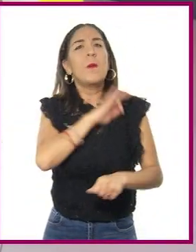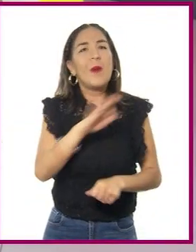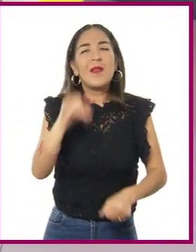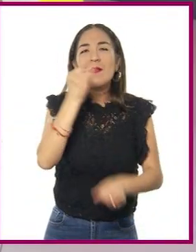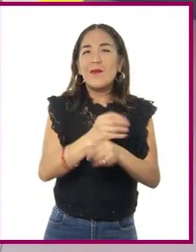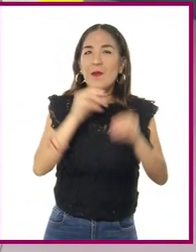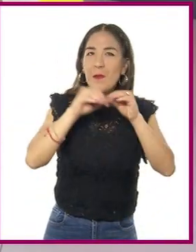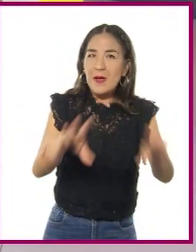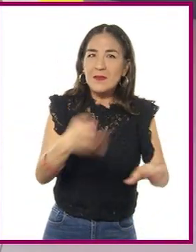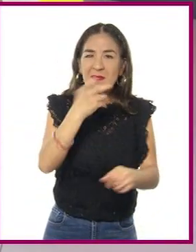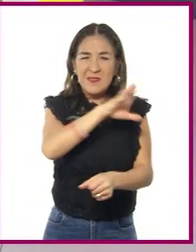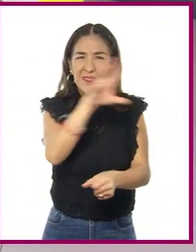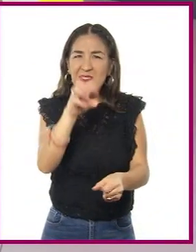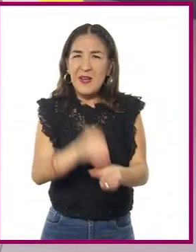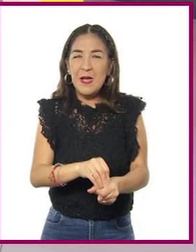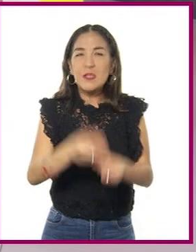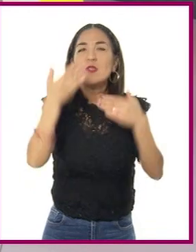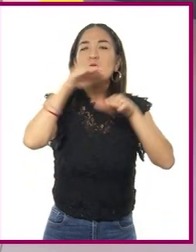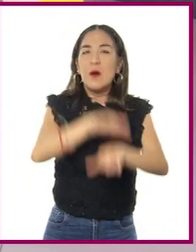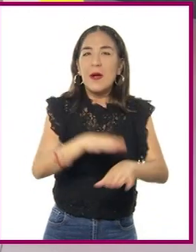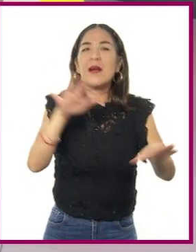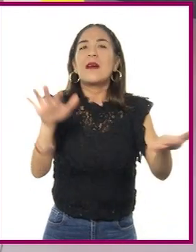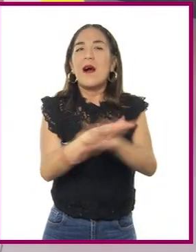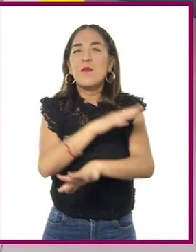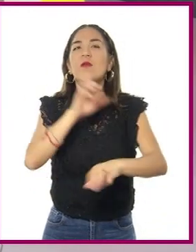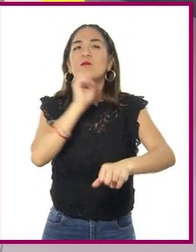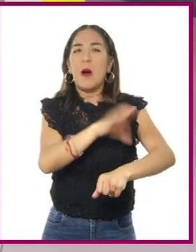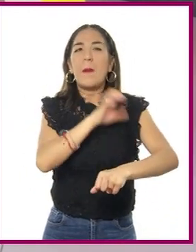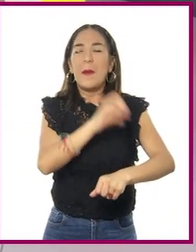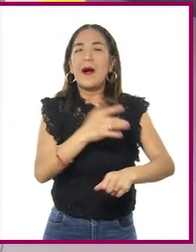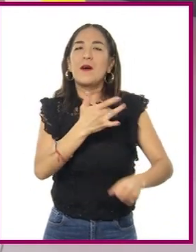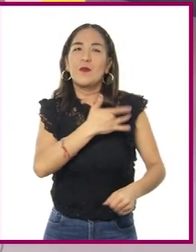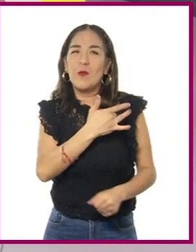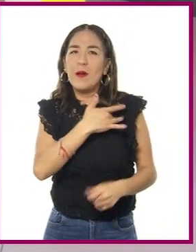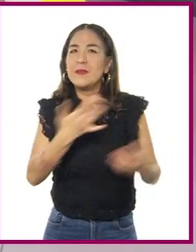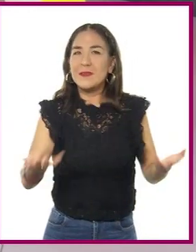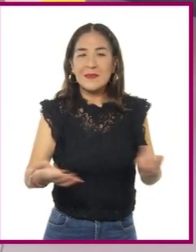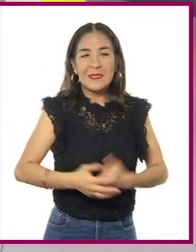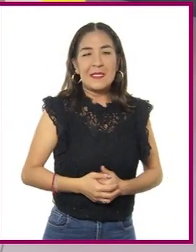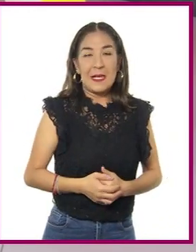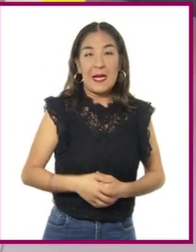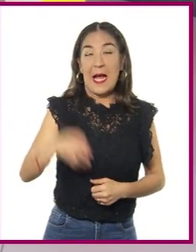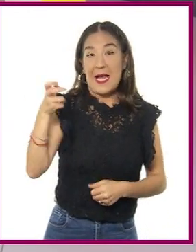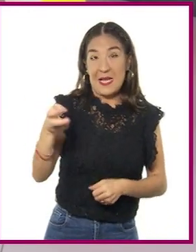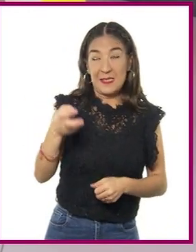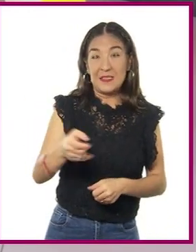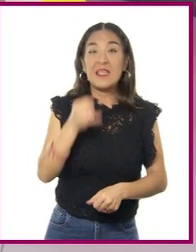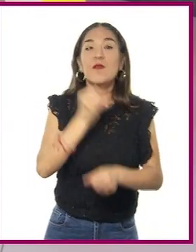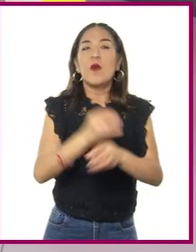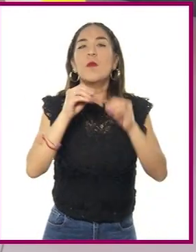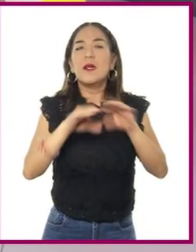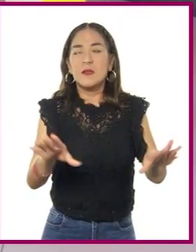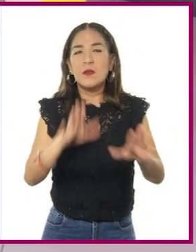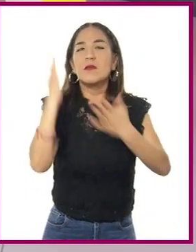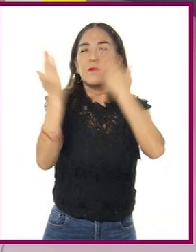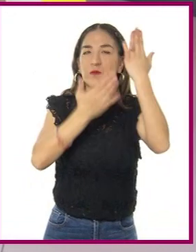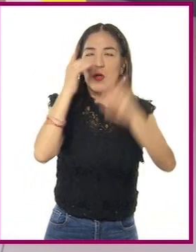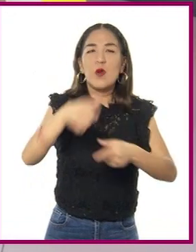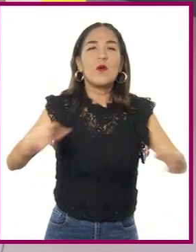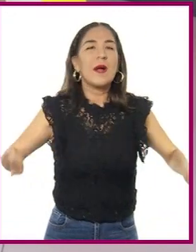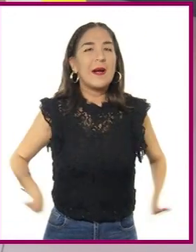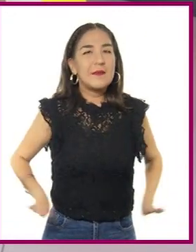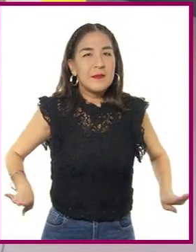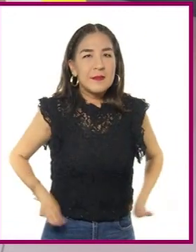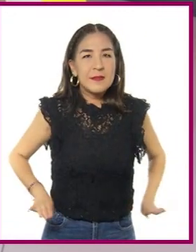obtener toda esta información sobre las variaciones de presión arterial? Por medio de la gráfica se estudian distintas características